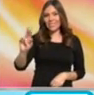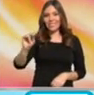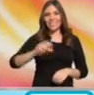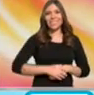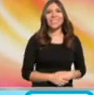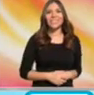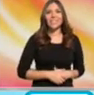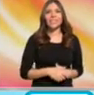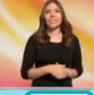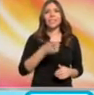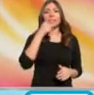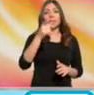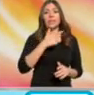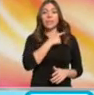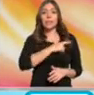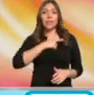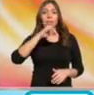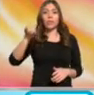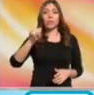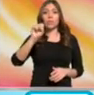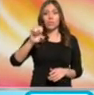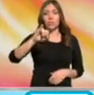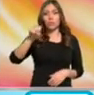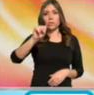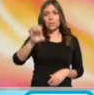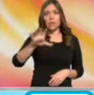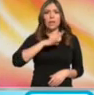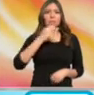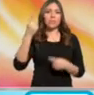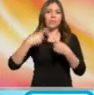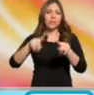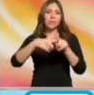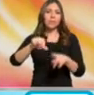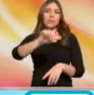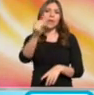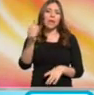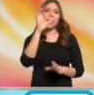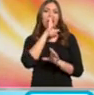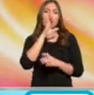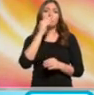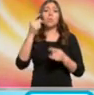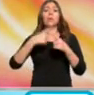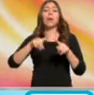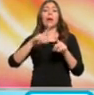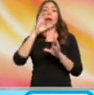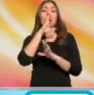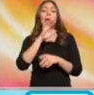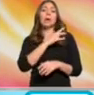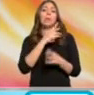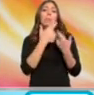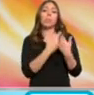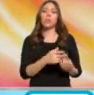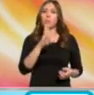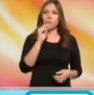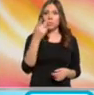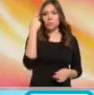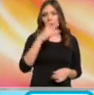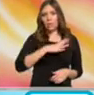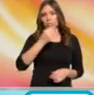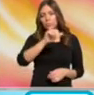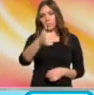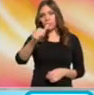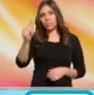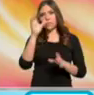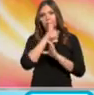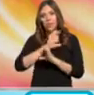con eso todo, ¿no? No, bueno, pero José José tiene de todo, no nada más es desamor, también tiene muchas de... Pero es un baladista. amor, ¿no? y es- Pero